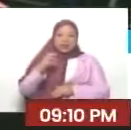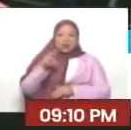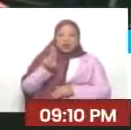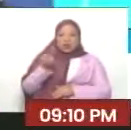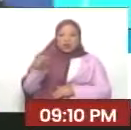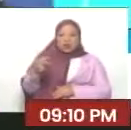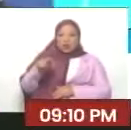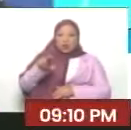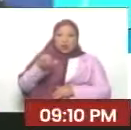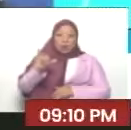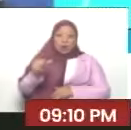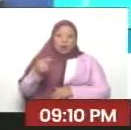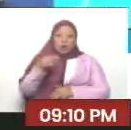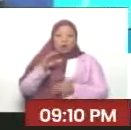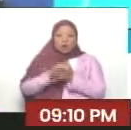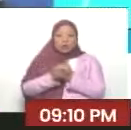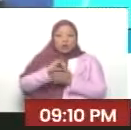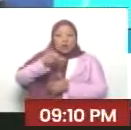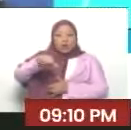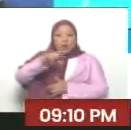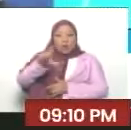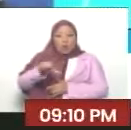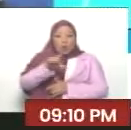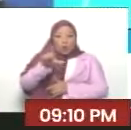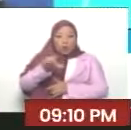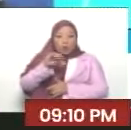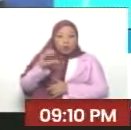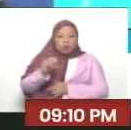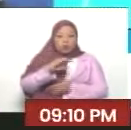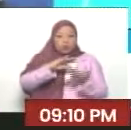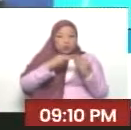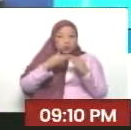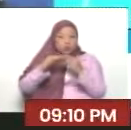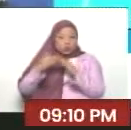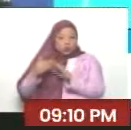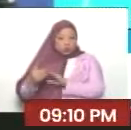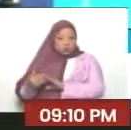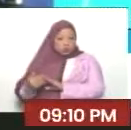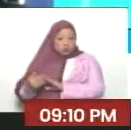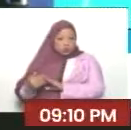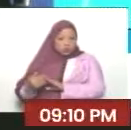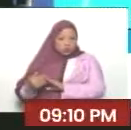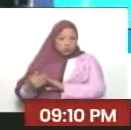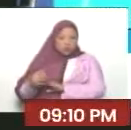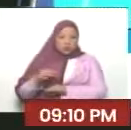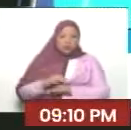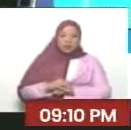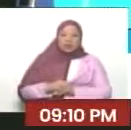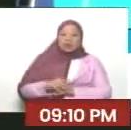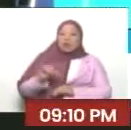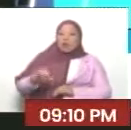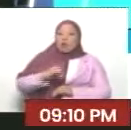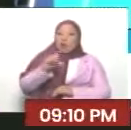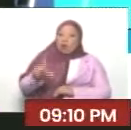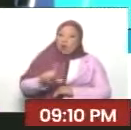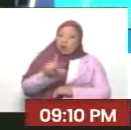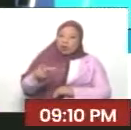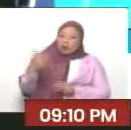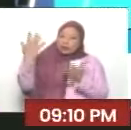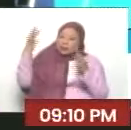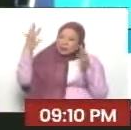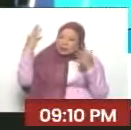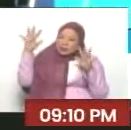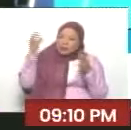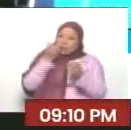a Julio García, del Consejo Comunal El Milano. Julio.